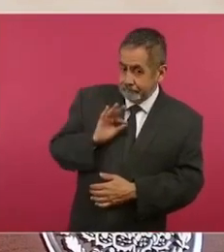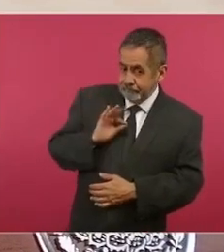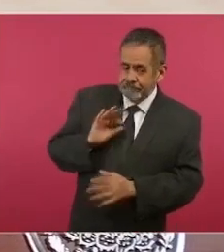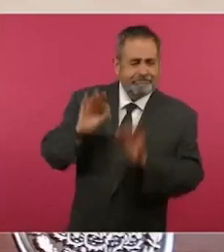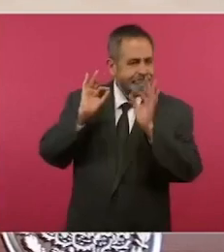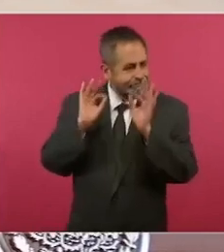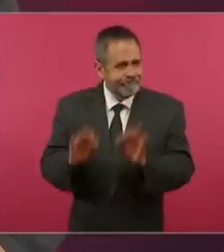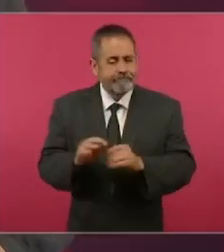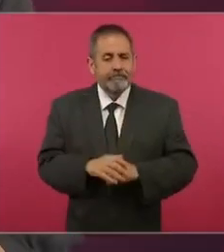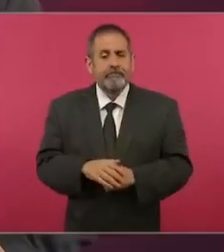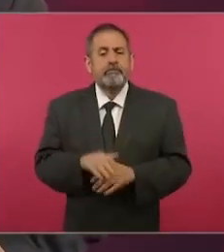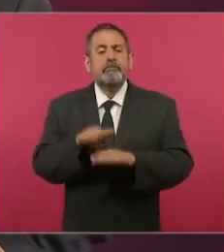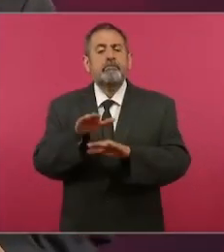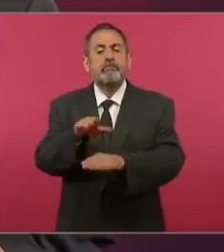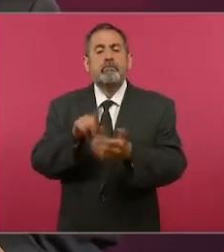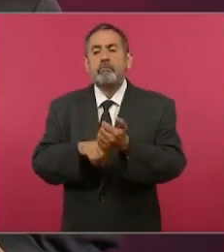encuesta